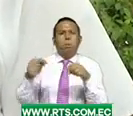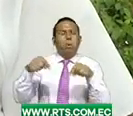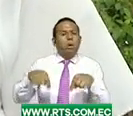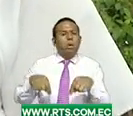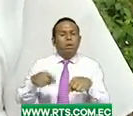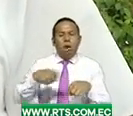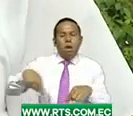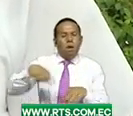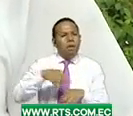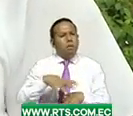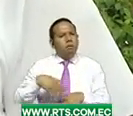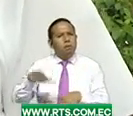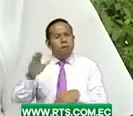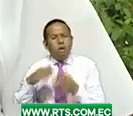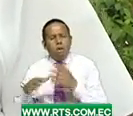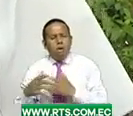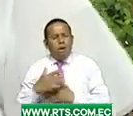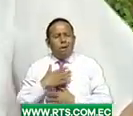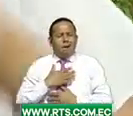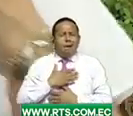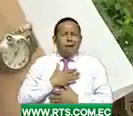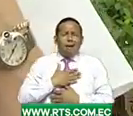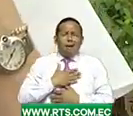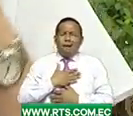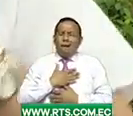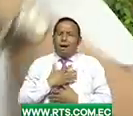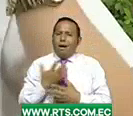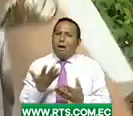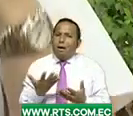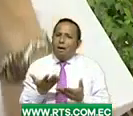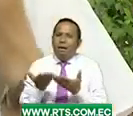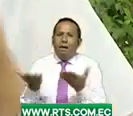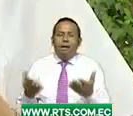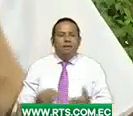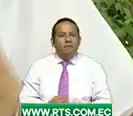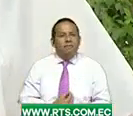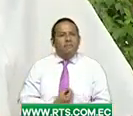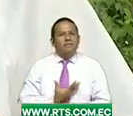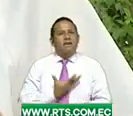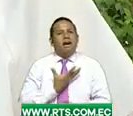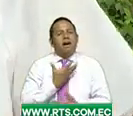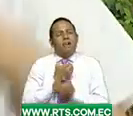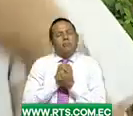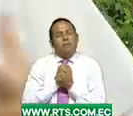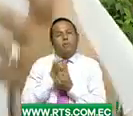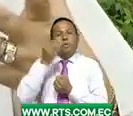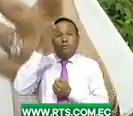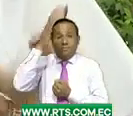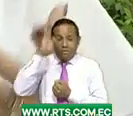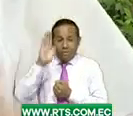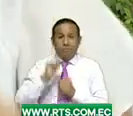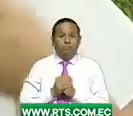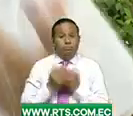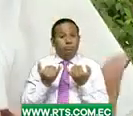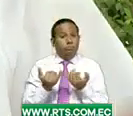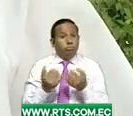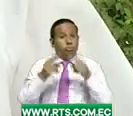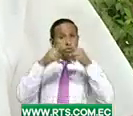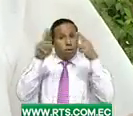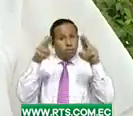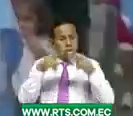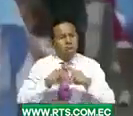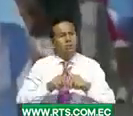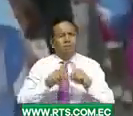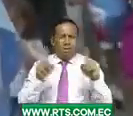ido, pero fascinados. Un corazón repleto de amor a Dios, para que esta Navidad sea